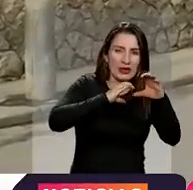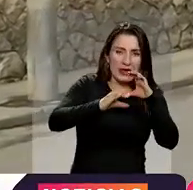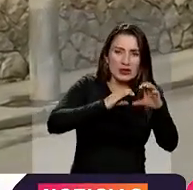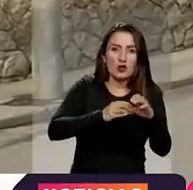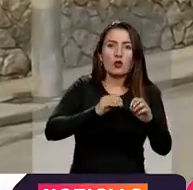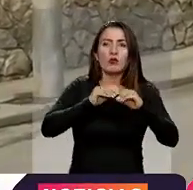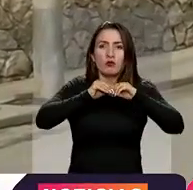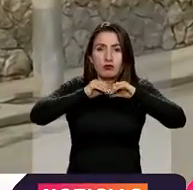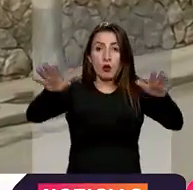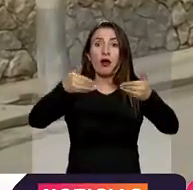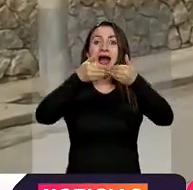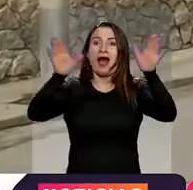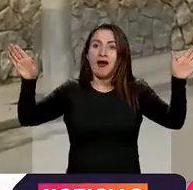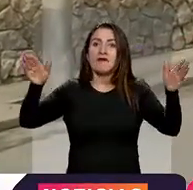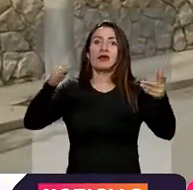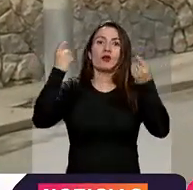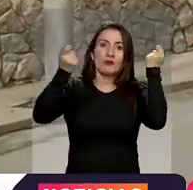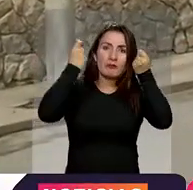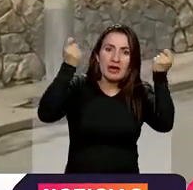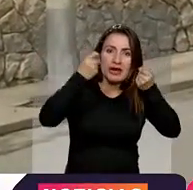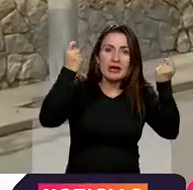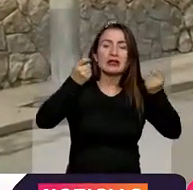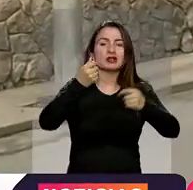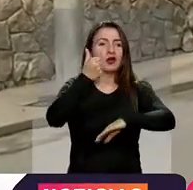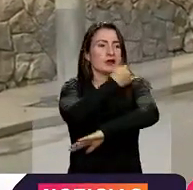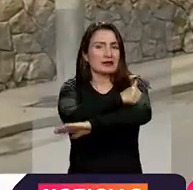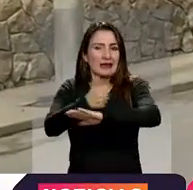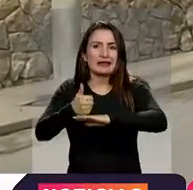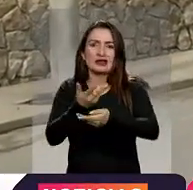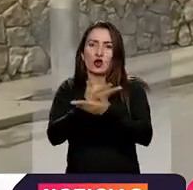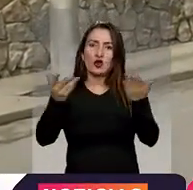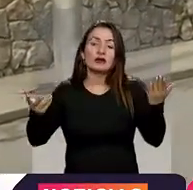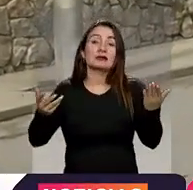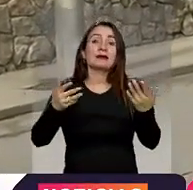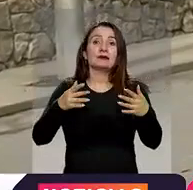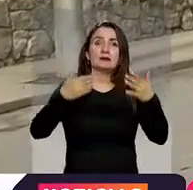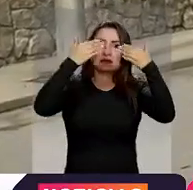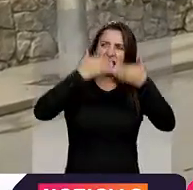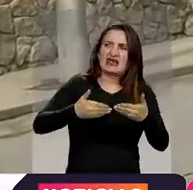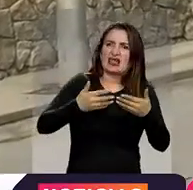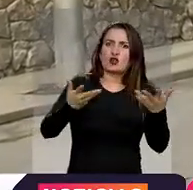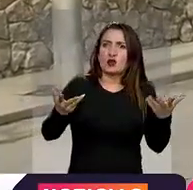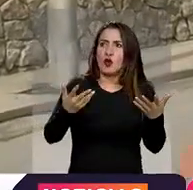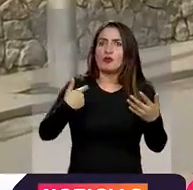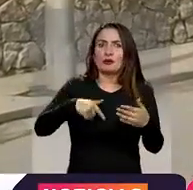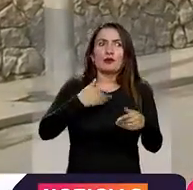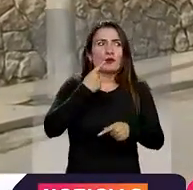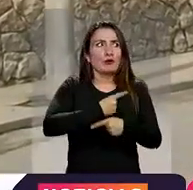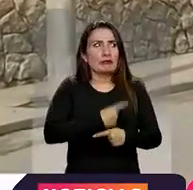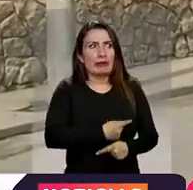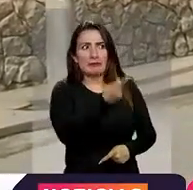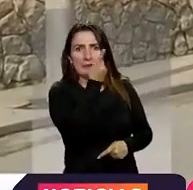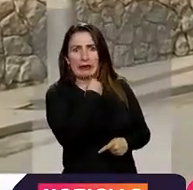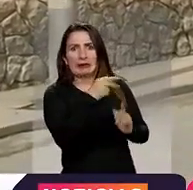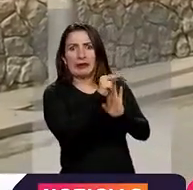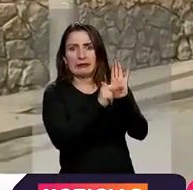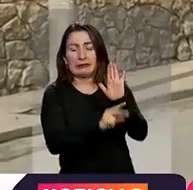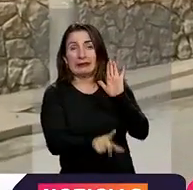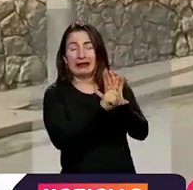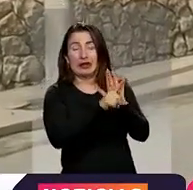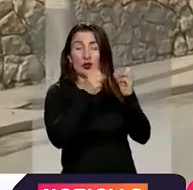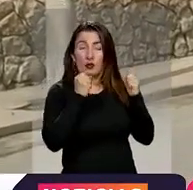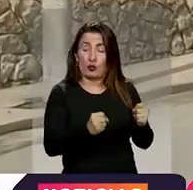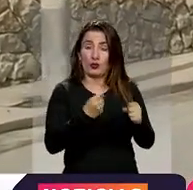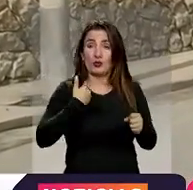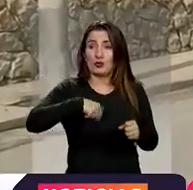que se reabre el comercio que se quitamos gastados restricciones que nos tenían sujeto a cumplir unas órdenes y leyes que eran muy